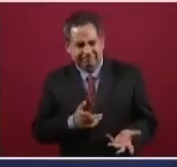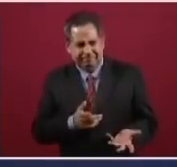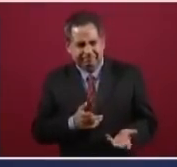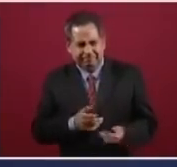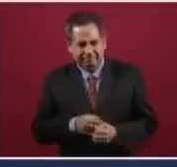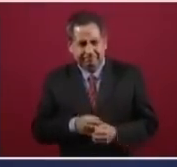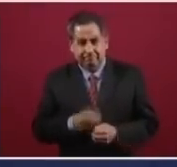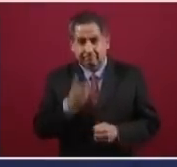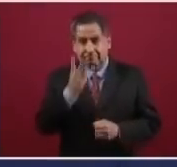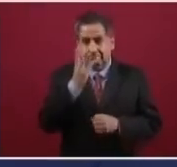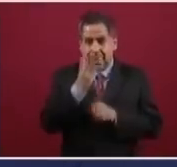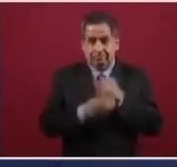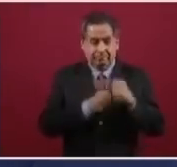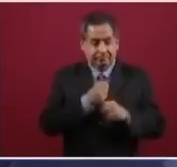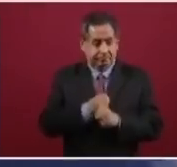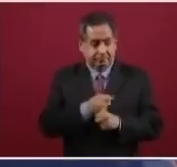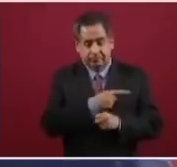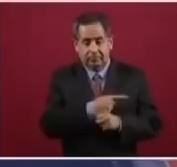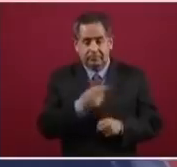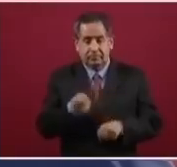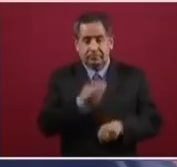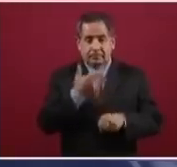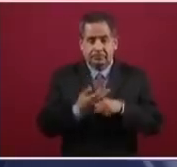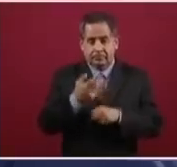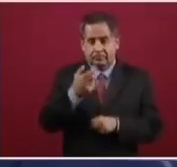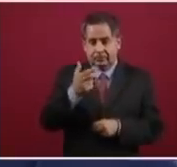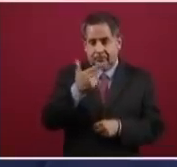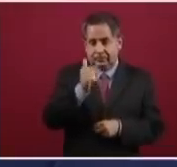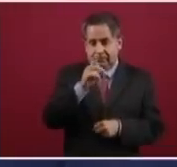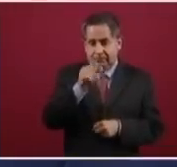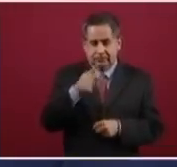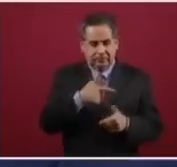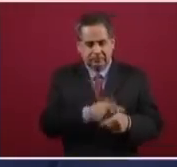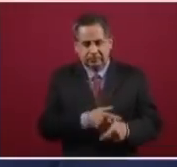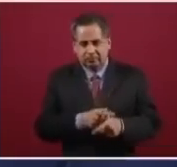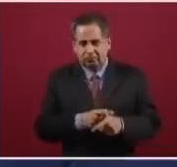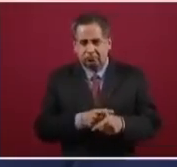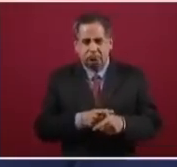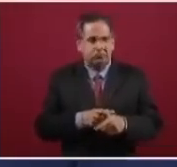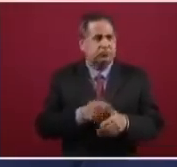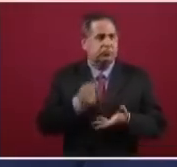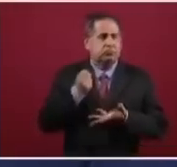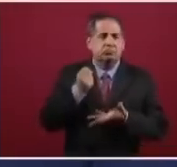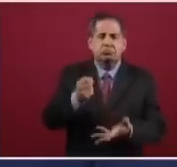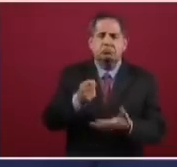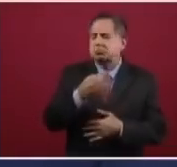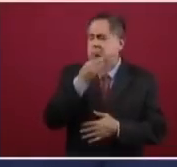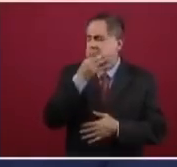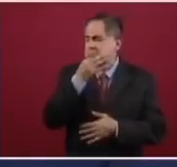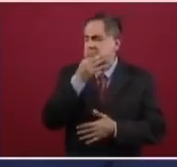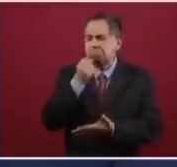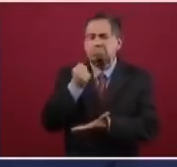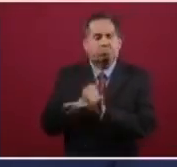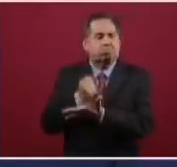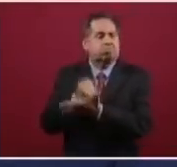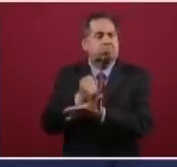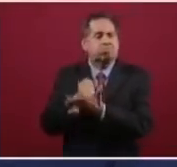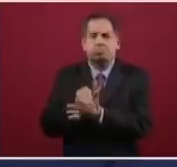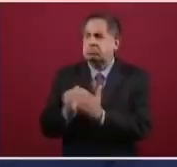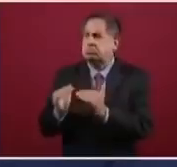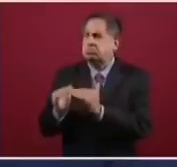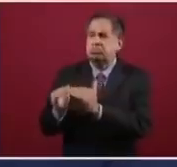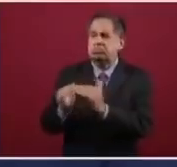tres años que fue secretario de hacienda saco el presupuesto por unanimidad